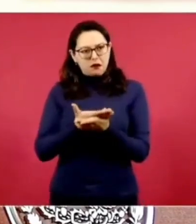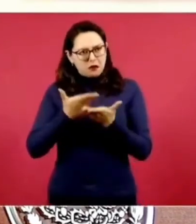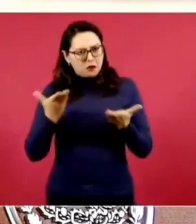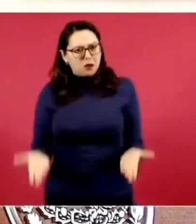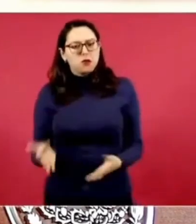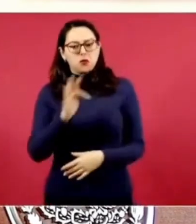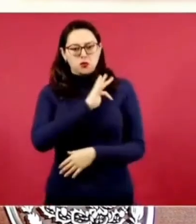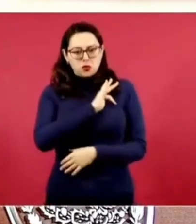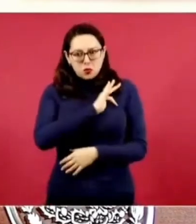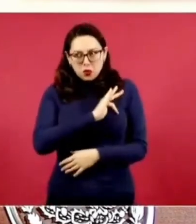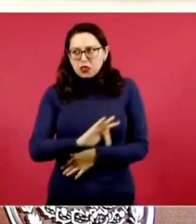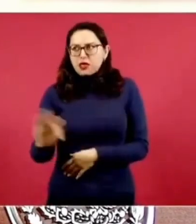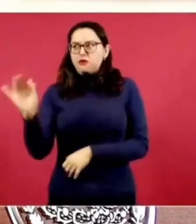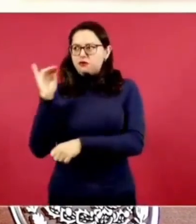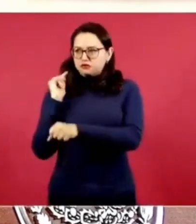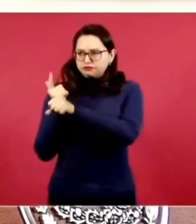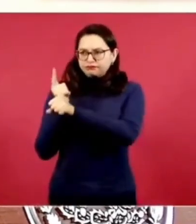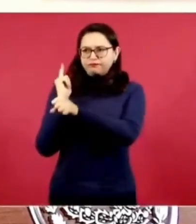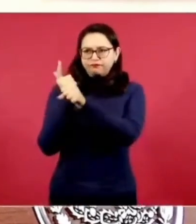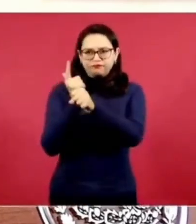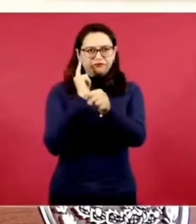Era muy difícil